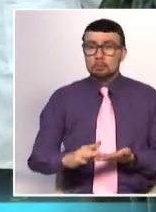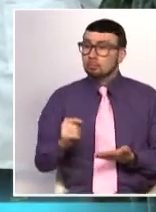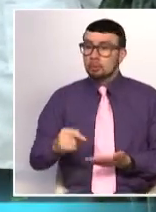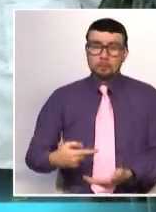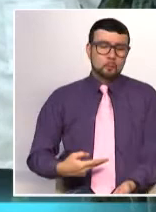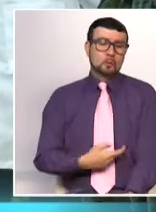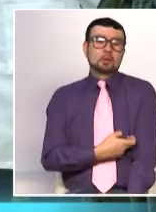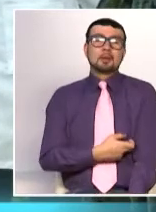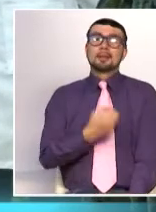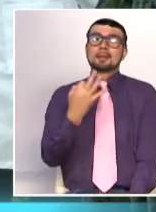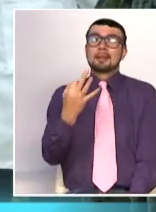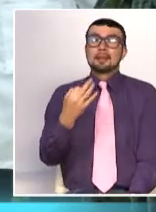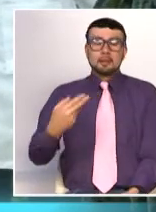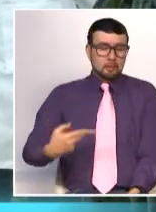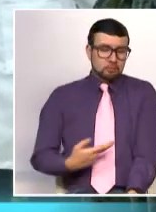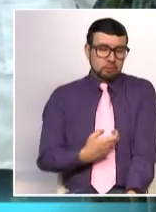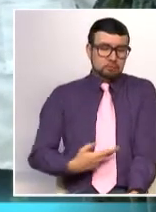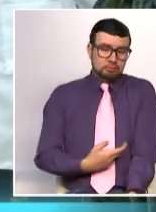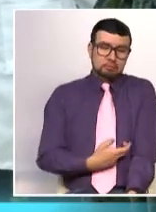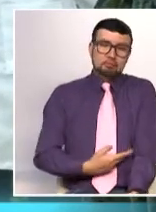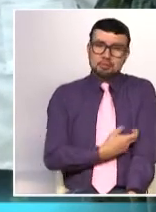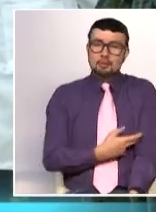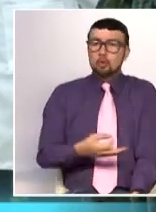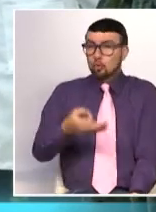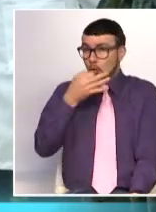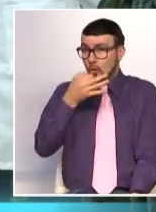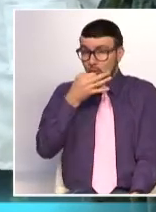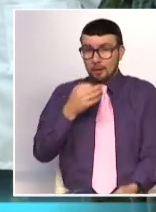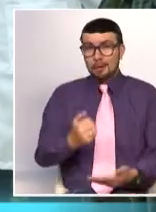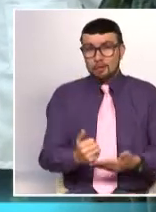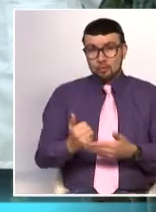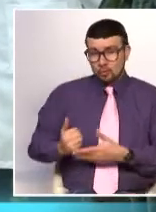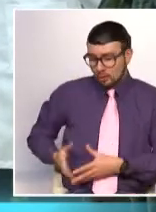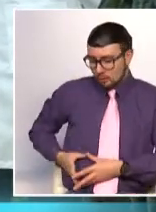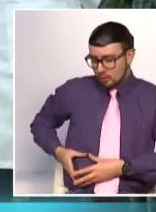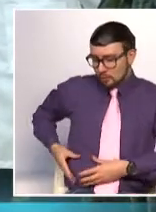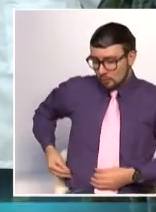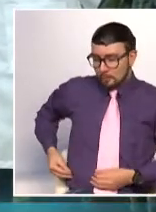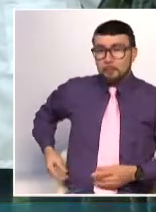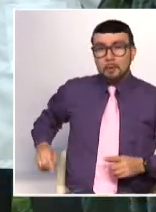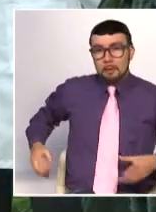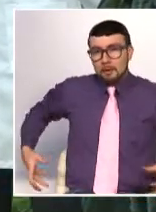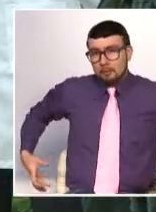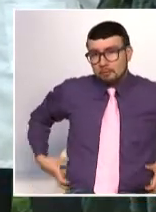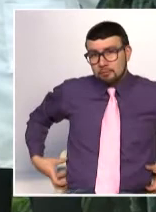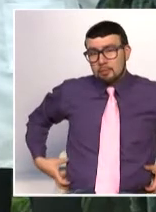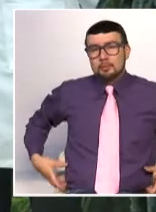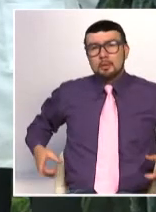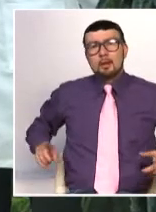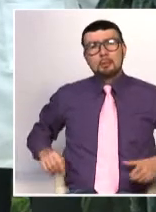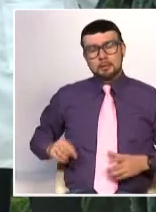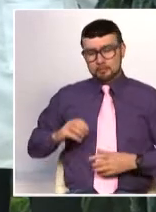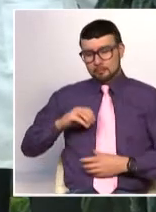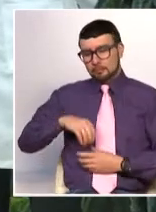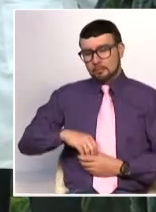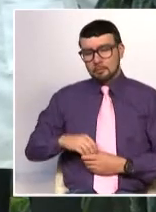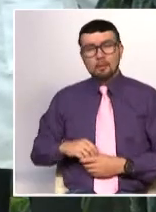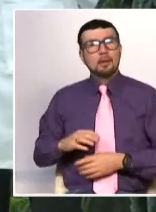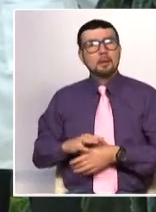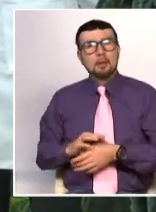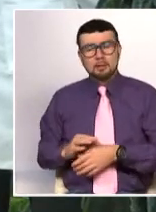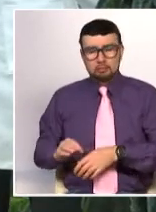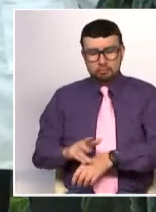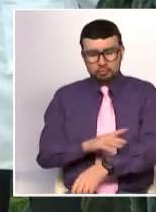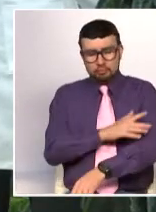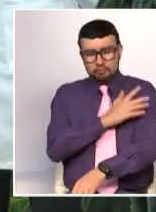tres medicamentos que van enfocados a la función hepática la función renal y el endotelio que es parte donde se guarda digamos toda la